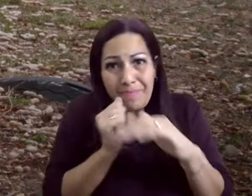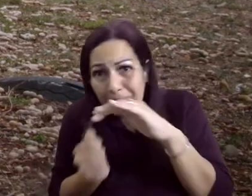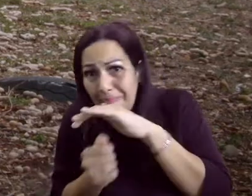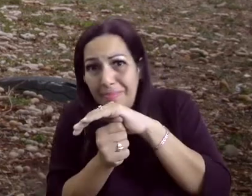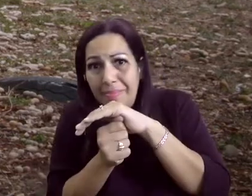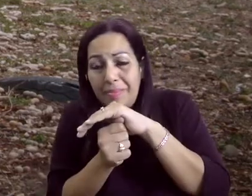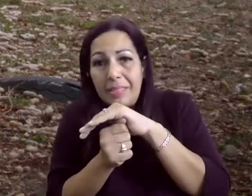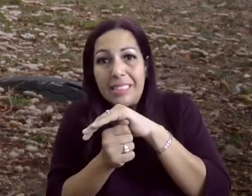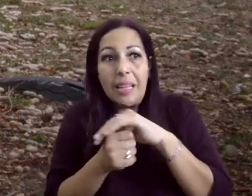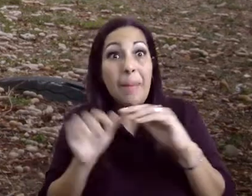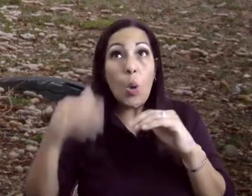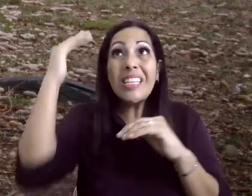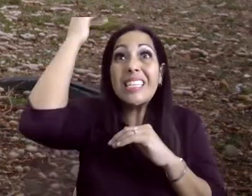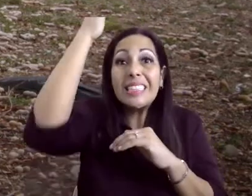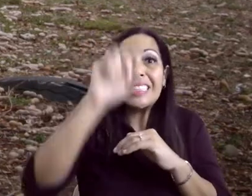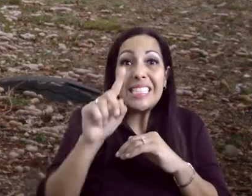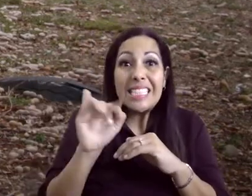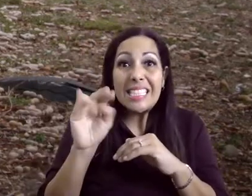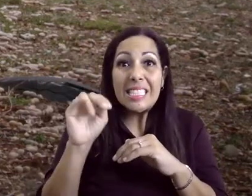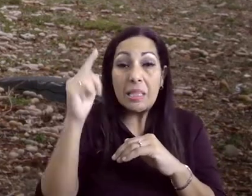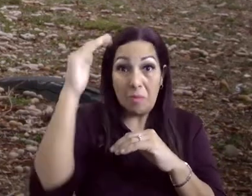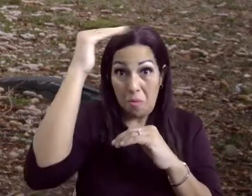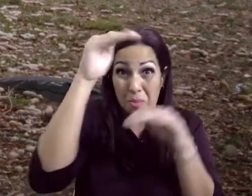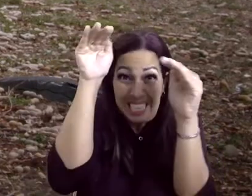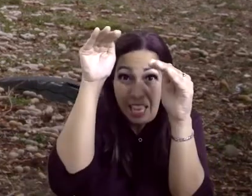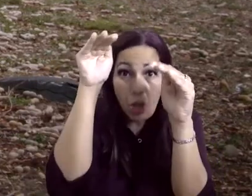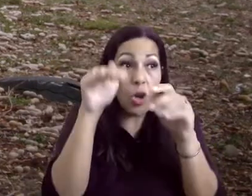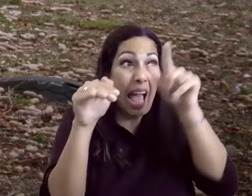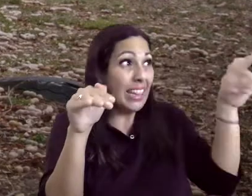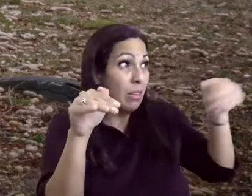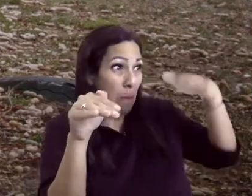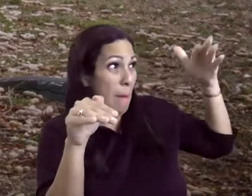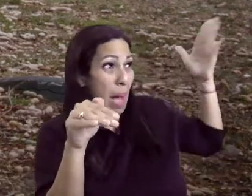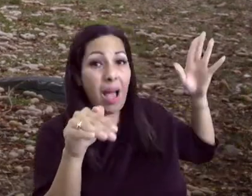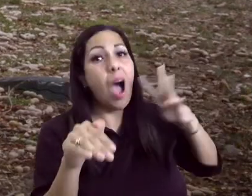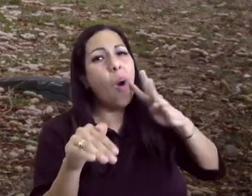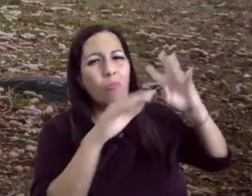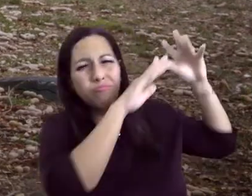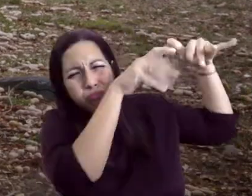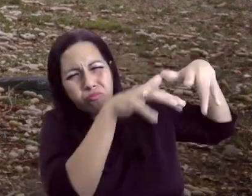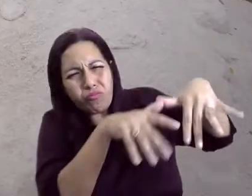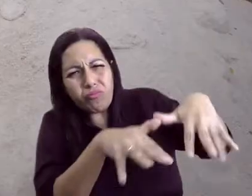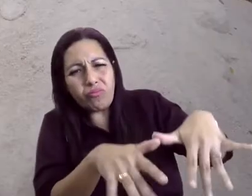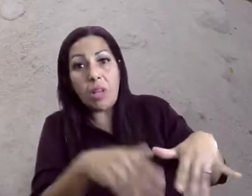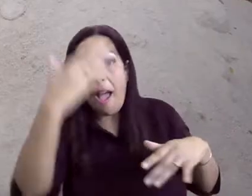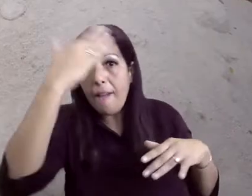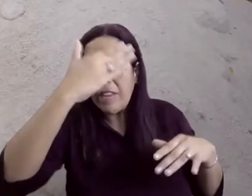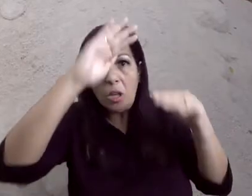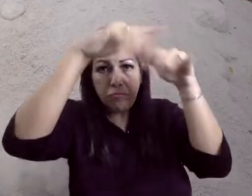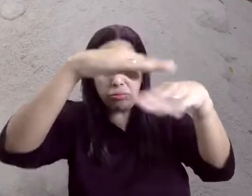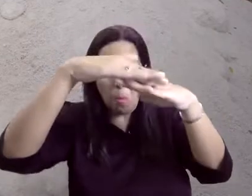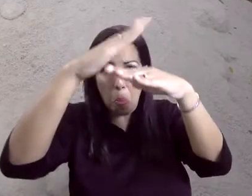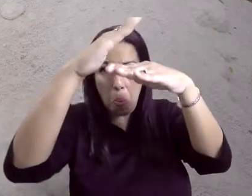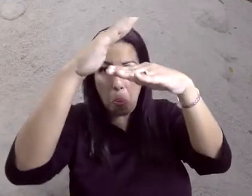de los guarismos sin embargo ese signo se fue se fue la parte de atrás se coló lago aparece una cojera y la parte de al frente también